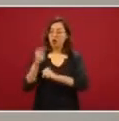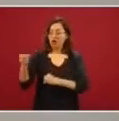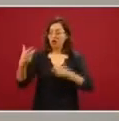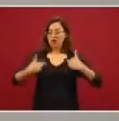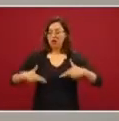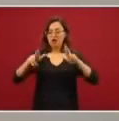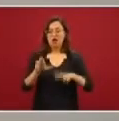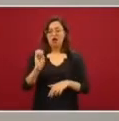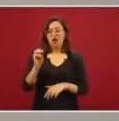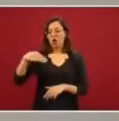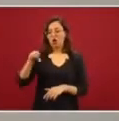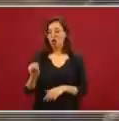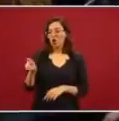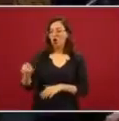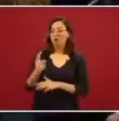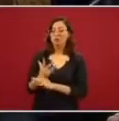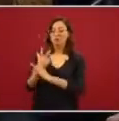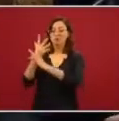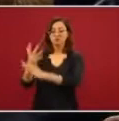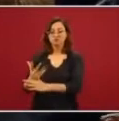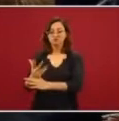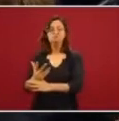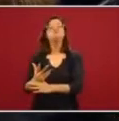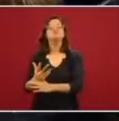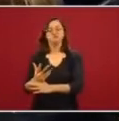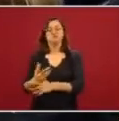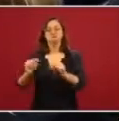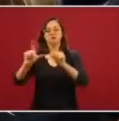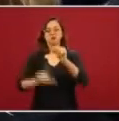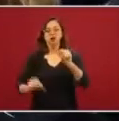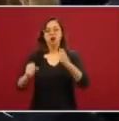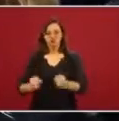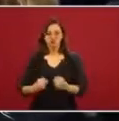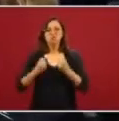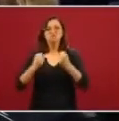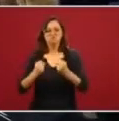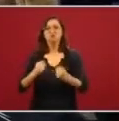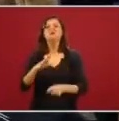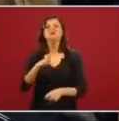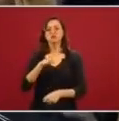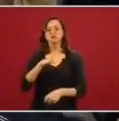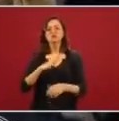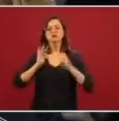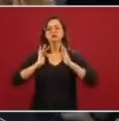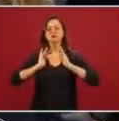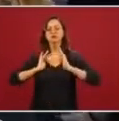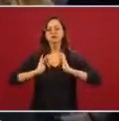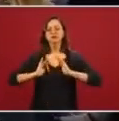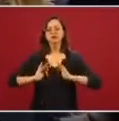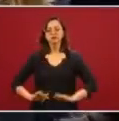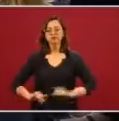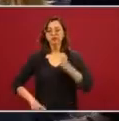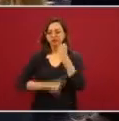de la o ms nos permite tener una fortaleza que nos deja tranquilos nos permite afrontar